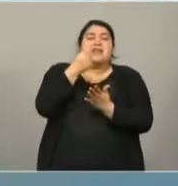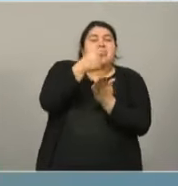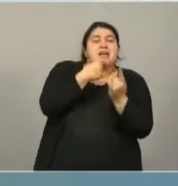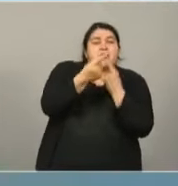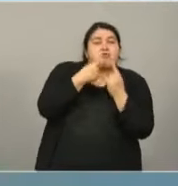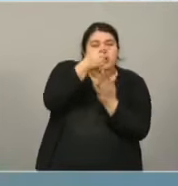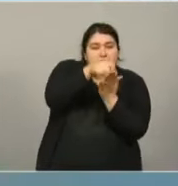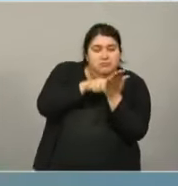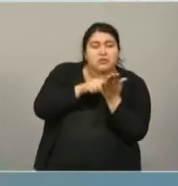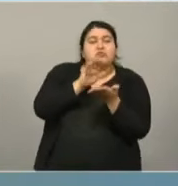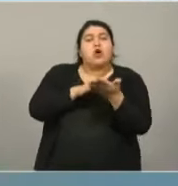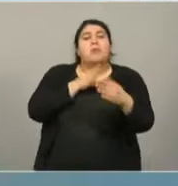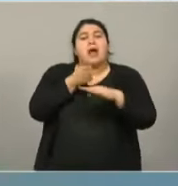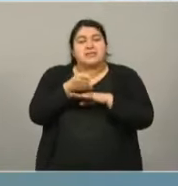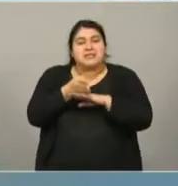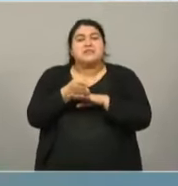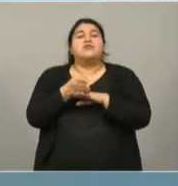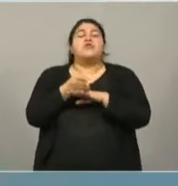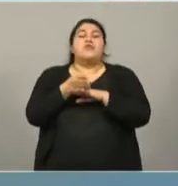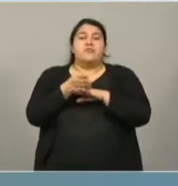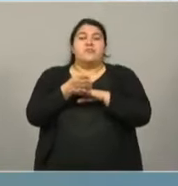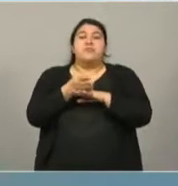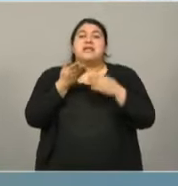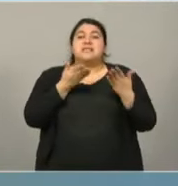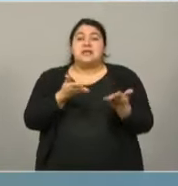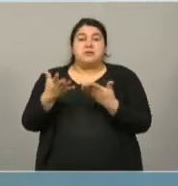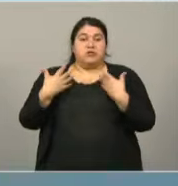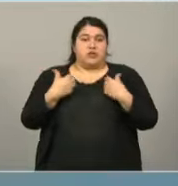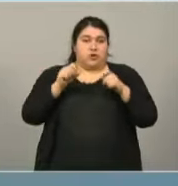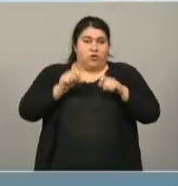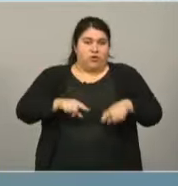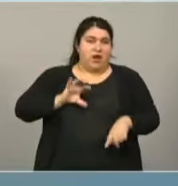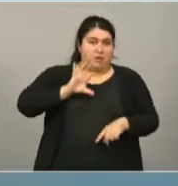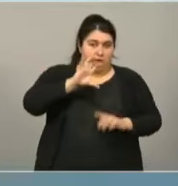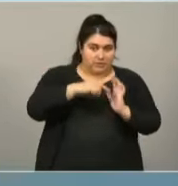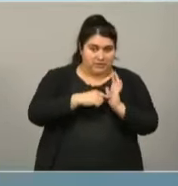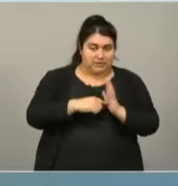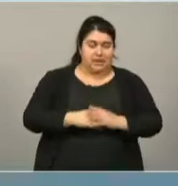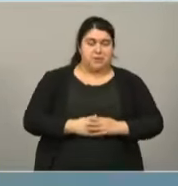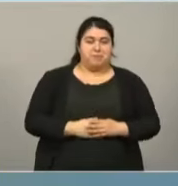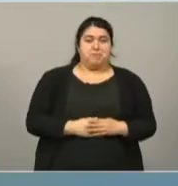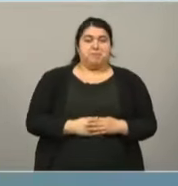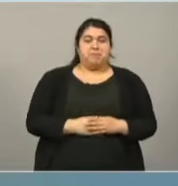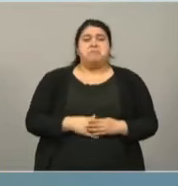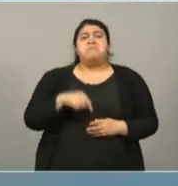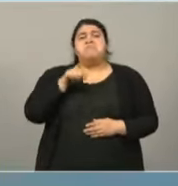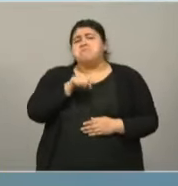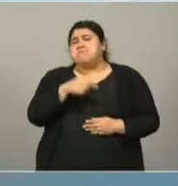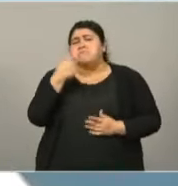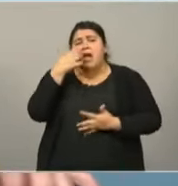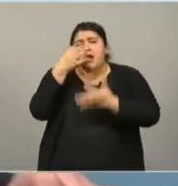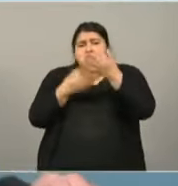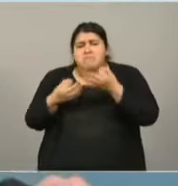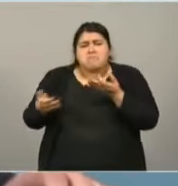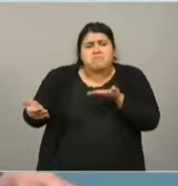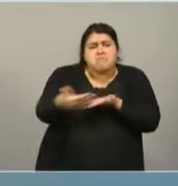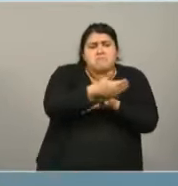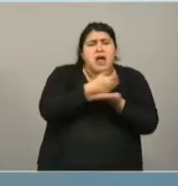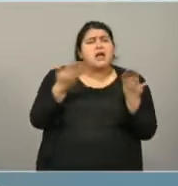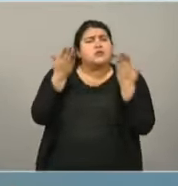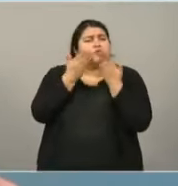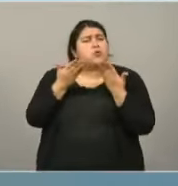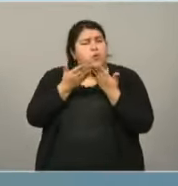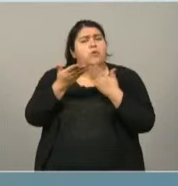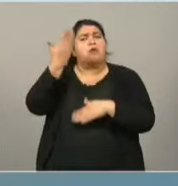acceso utilización y satisfacción con los servicios de salud eh que es un estudio que que se